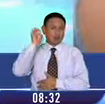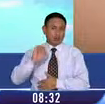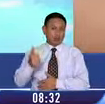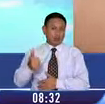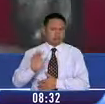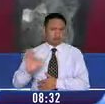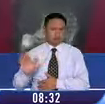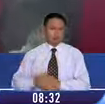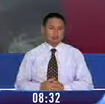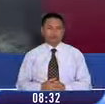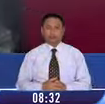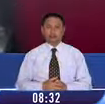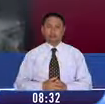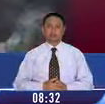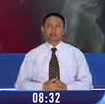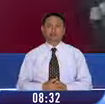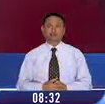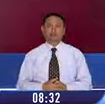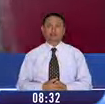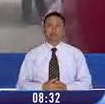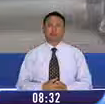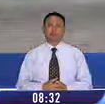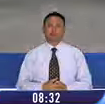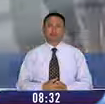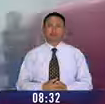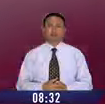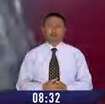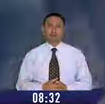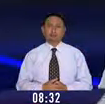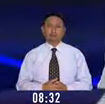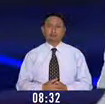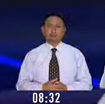de vida limpia. En Quito informó Iván Casamen.